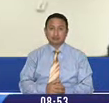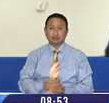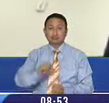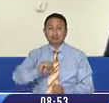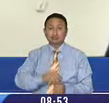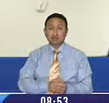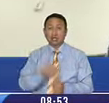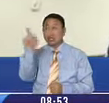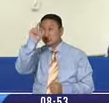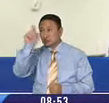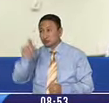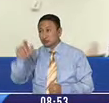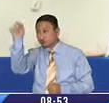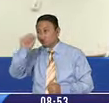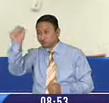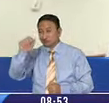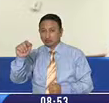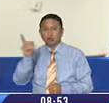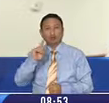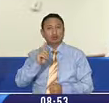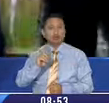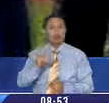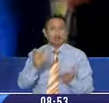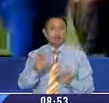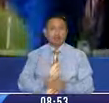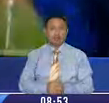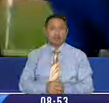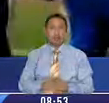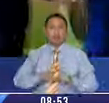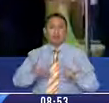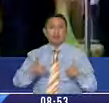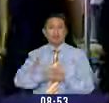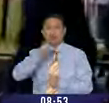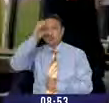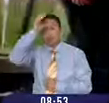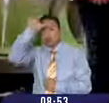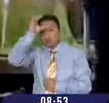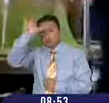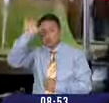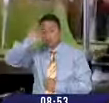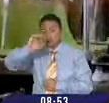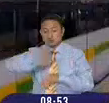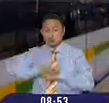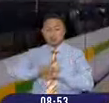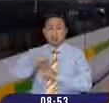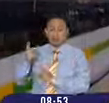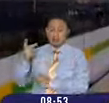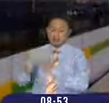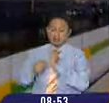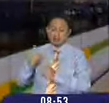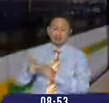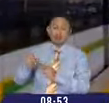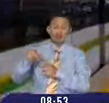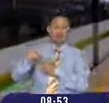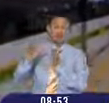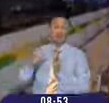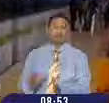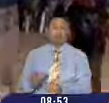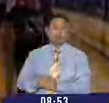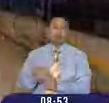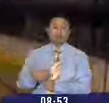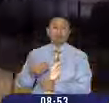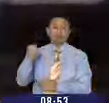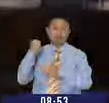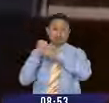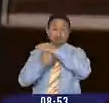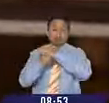no rayar el sistema, en fin, diversas situaciones. Pero Cultura Metro es el resultado de un proceso de educación ciudadana que inició varios